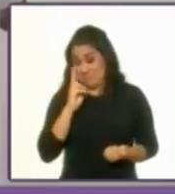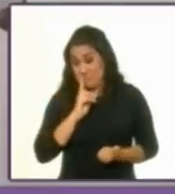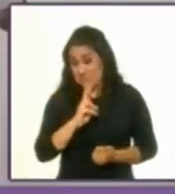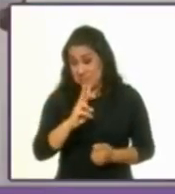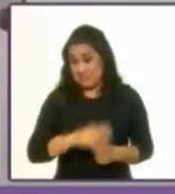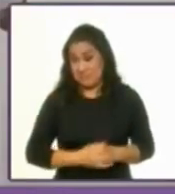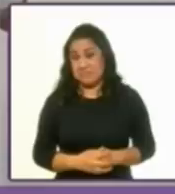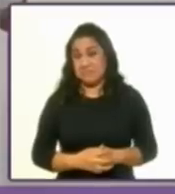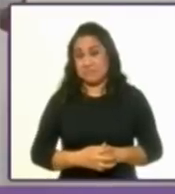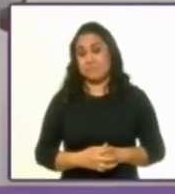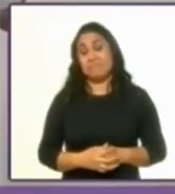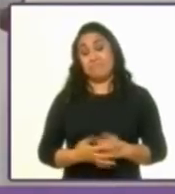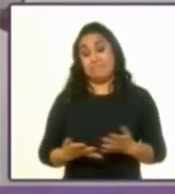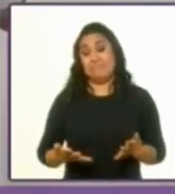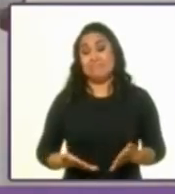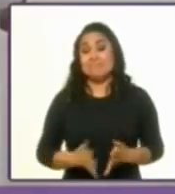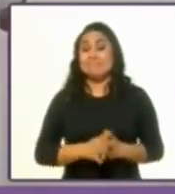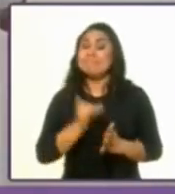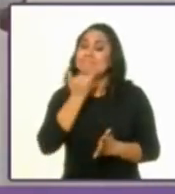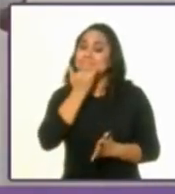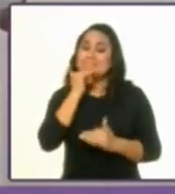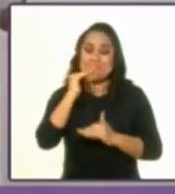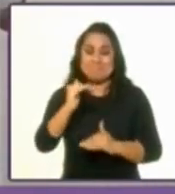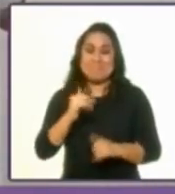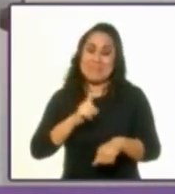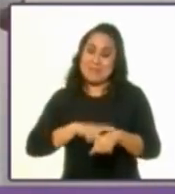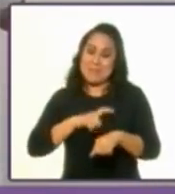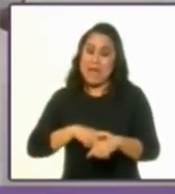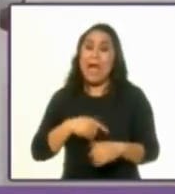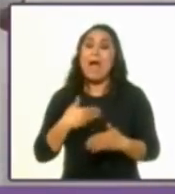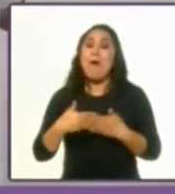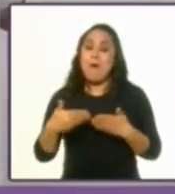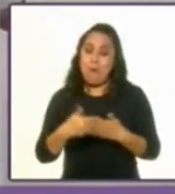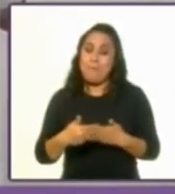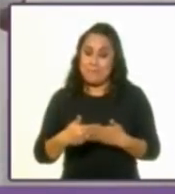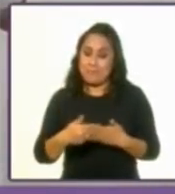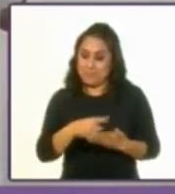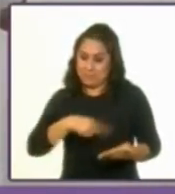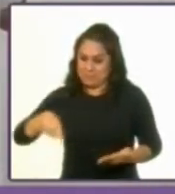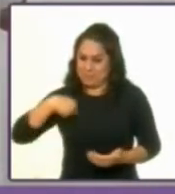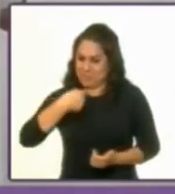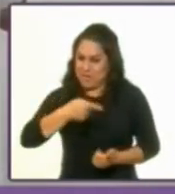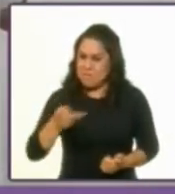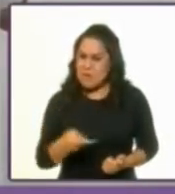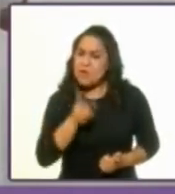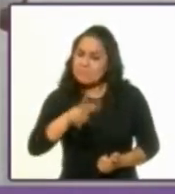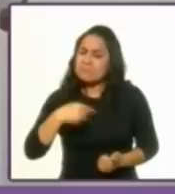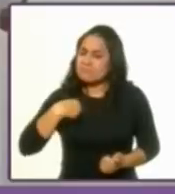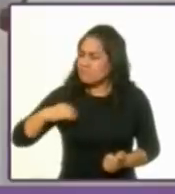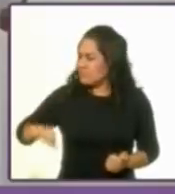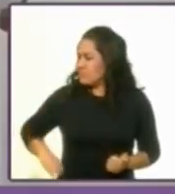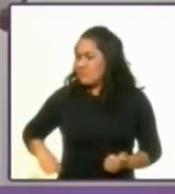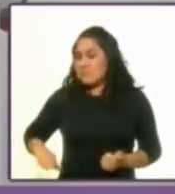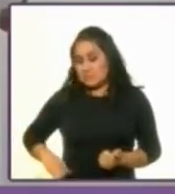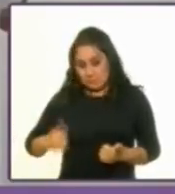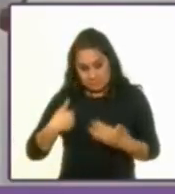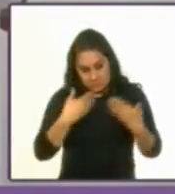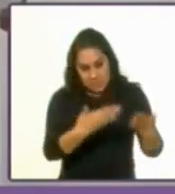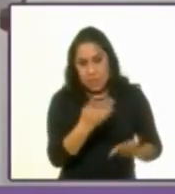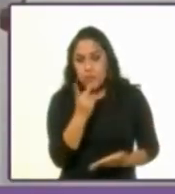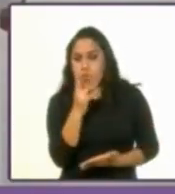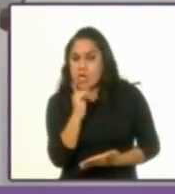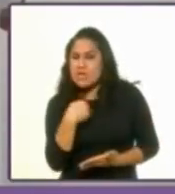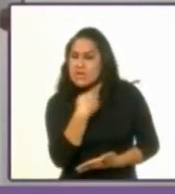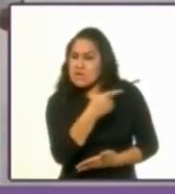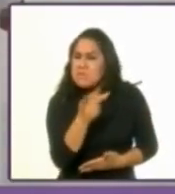pues se han quedado con sus minutos y ahora nos toca la problemática hace algunas preguntas interesaría mucho preguntar la purificación carpinteyro